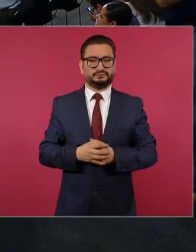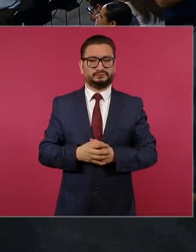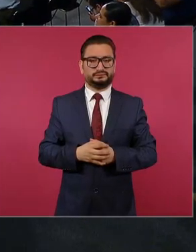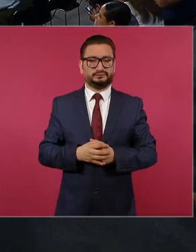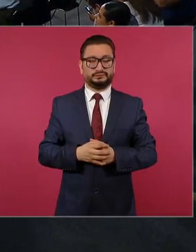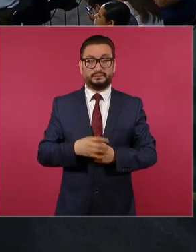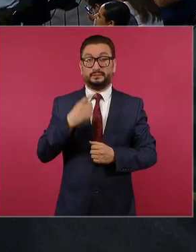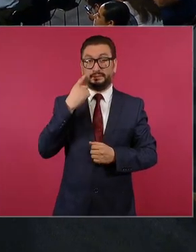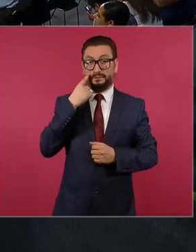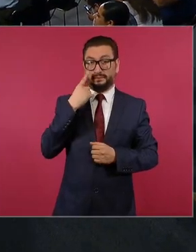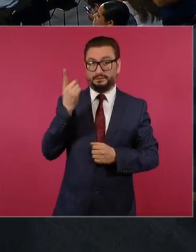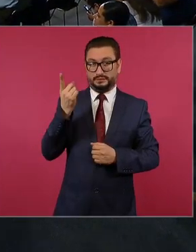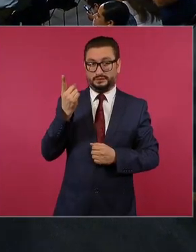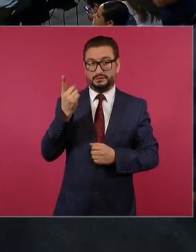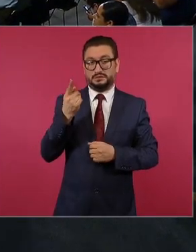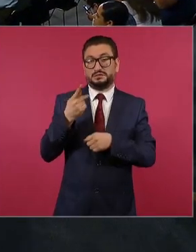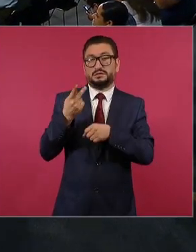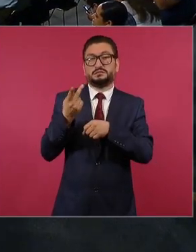miren el resultado.